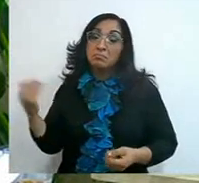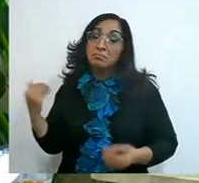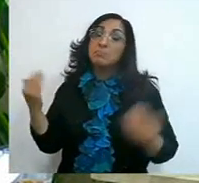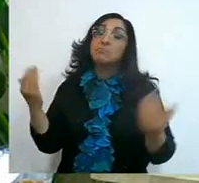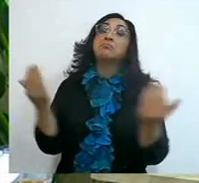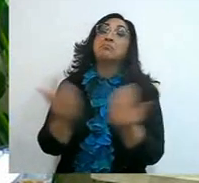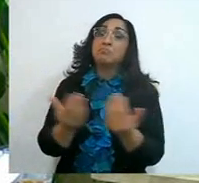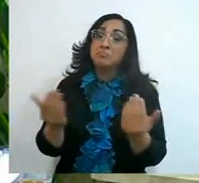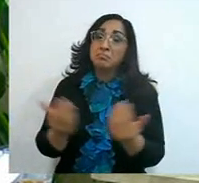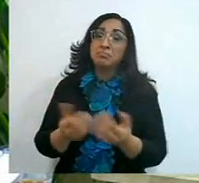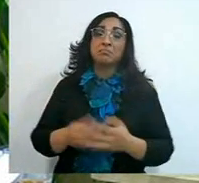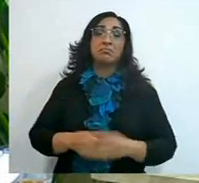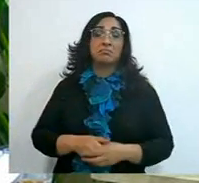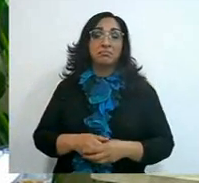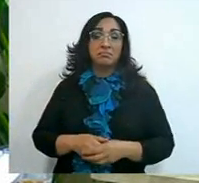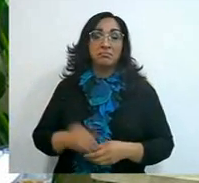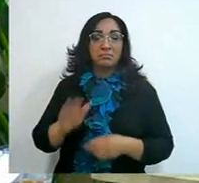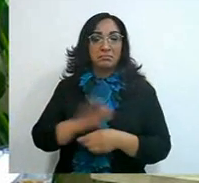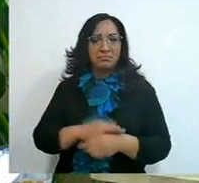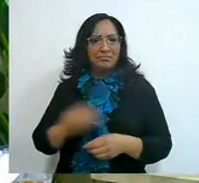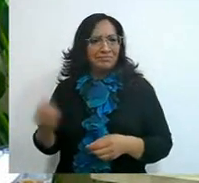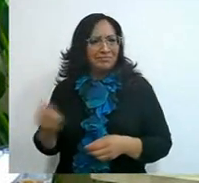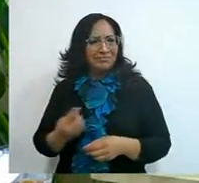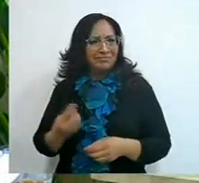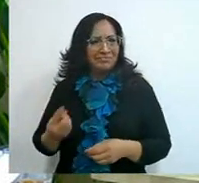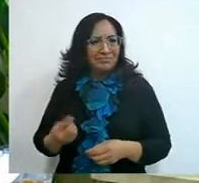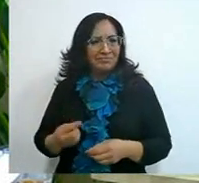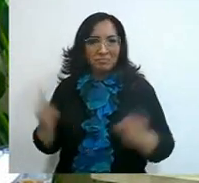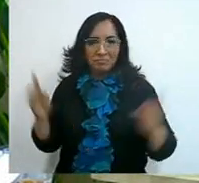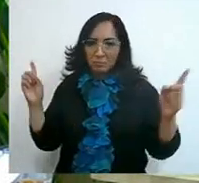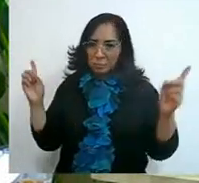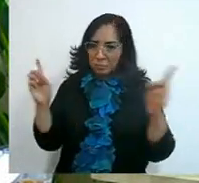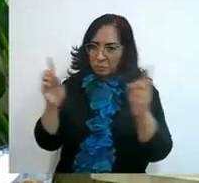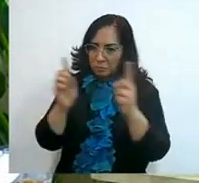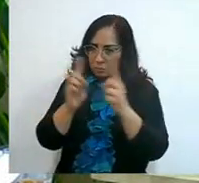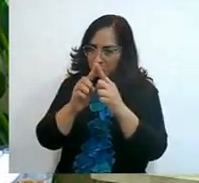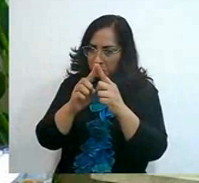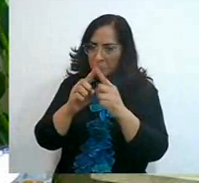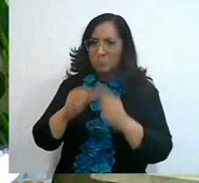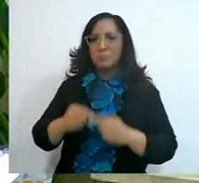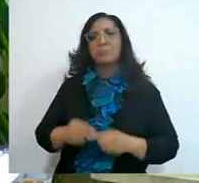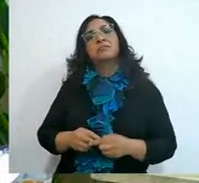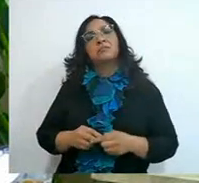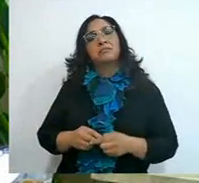arriba, porque queda ligado.